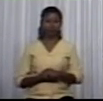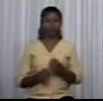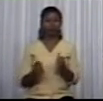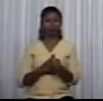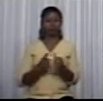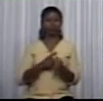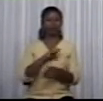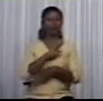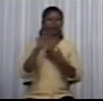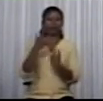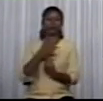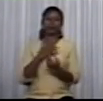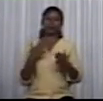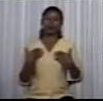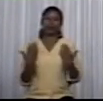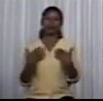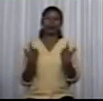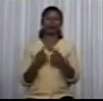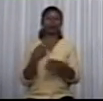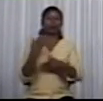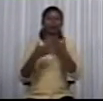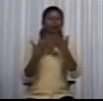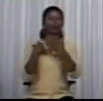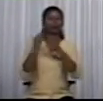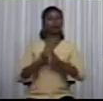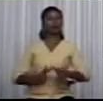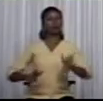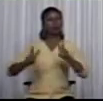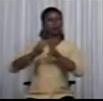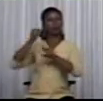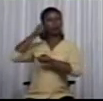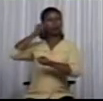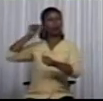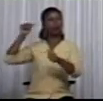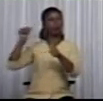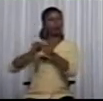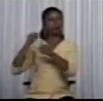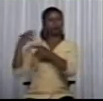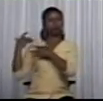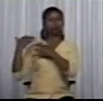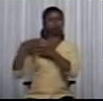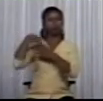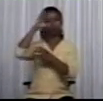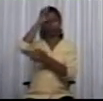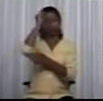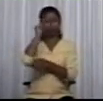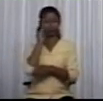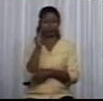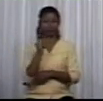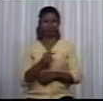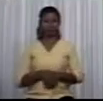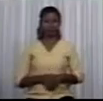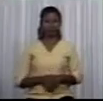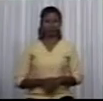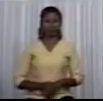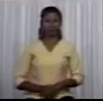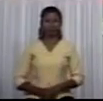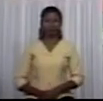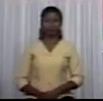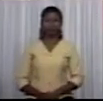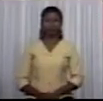fue emocionante, después hubo un rescate de nuestros valores y de nuestra cultura también impresionante. Aquí está el informe.